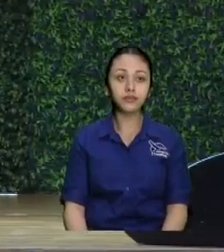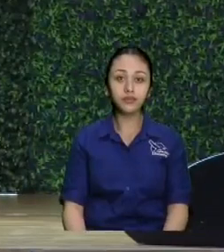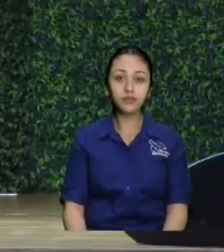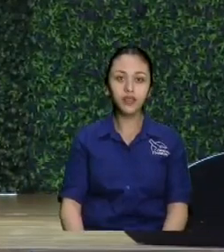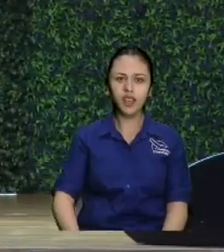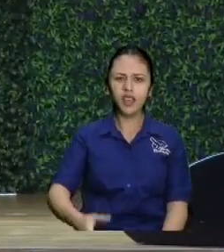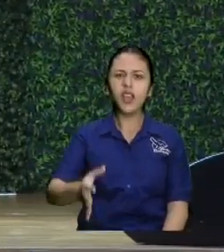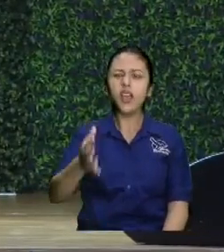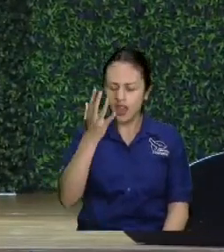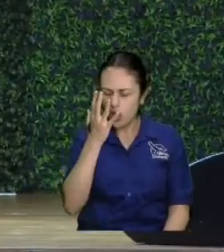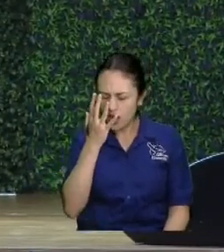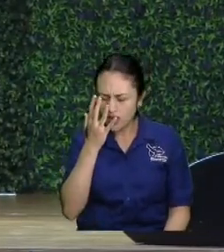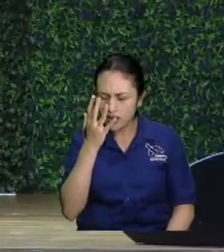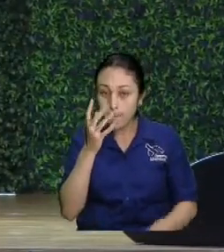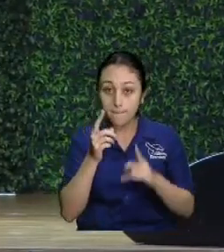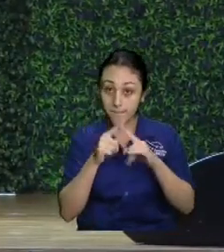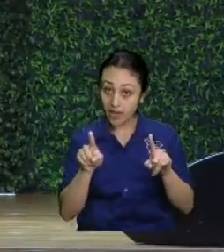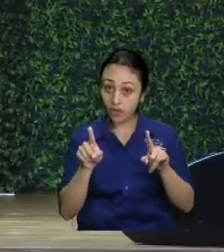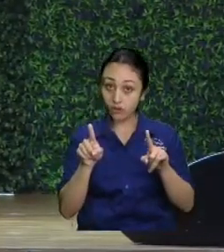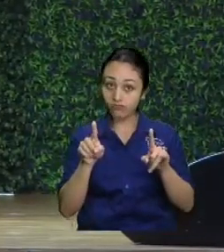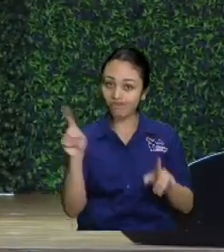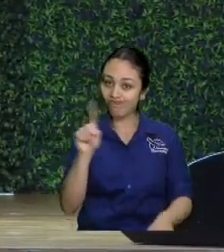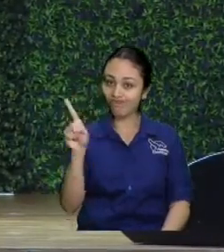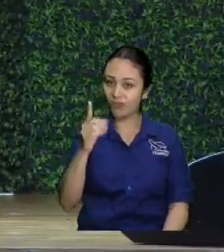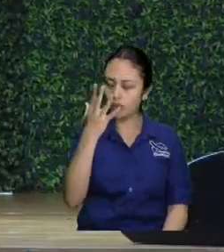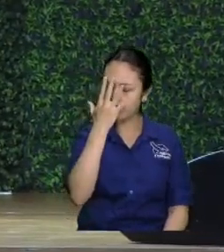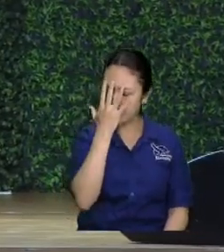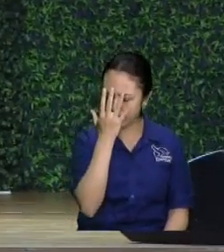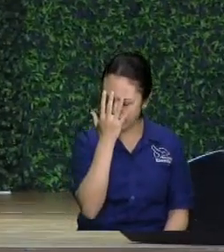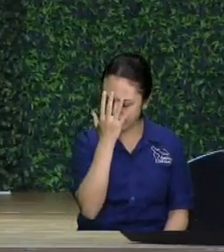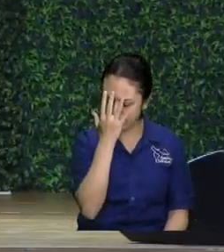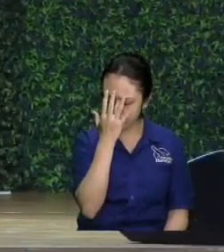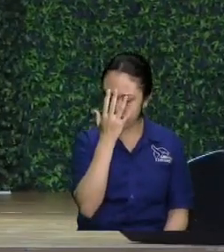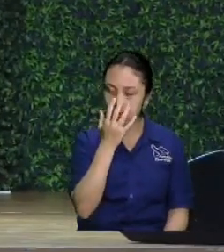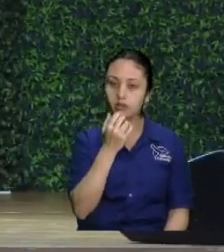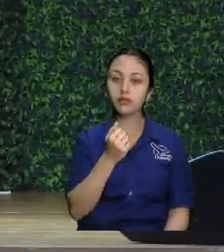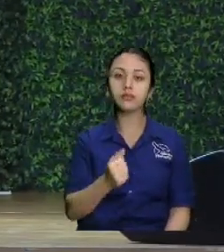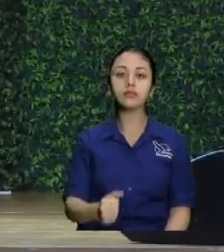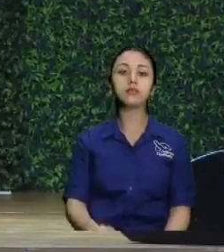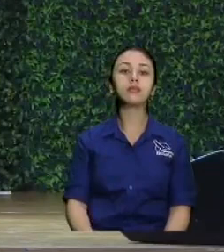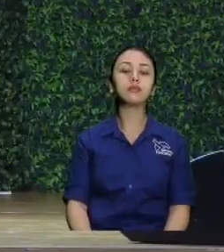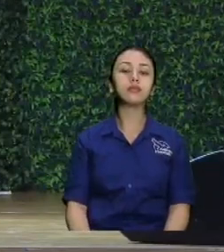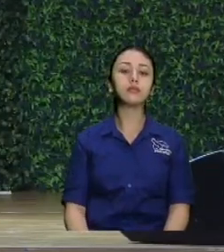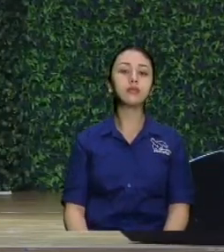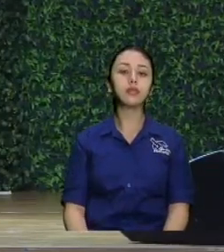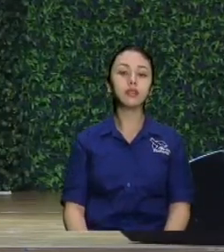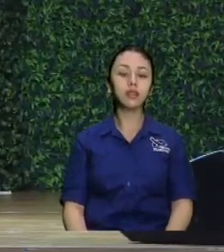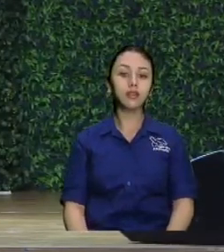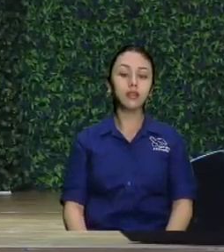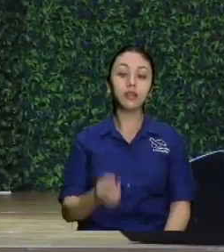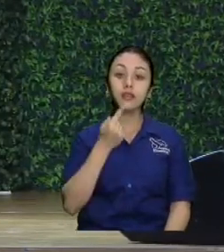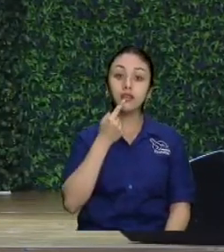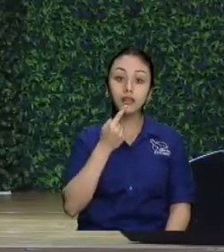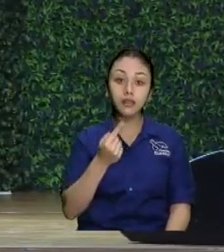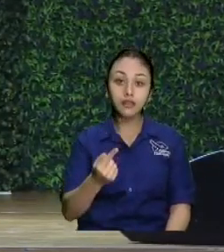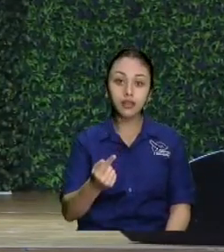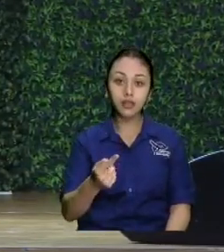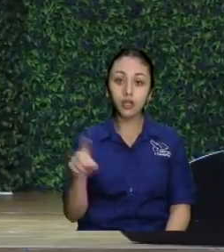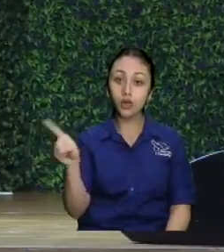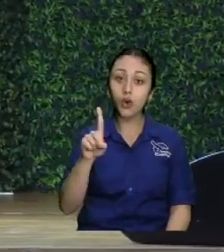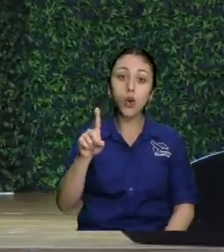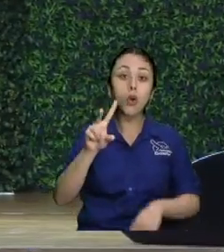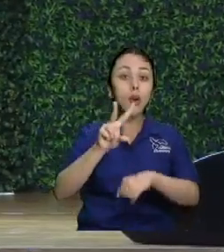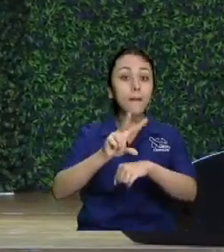Pero no pequéis, no se ponga el sol sobre vuestro enojo. Y al final dice, ni deis